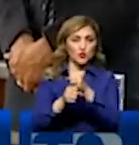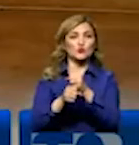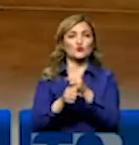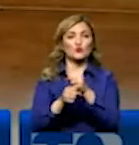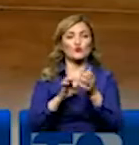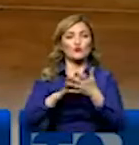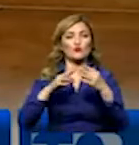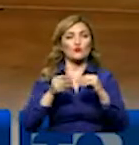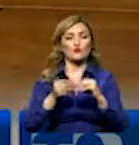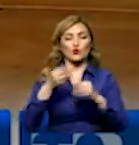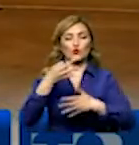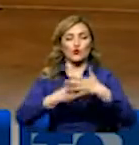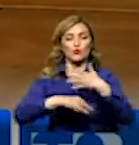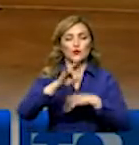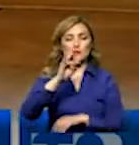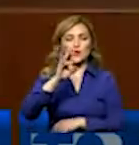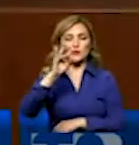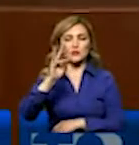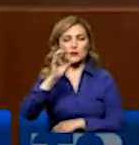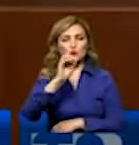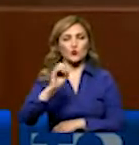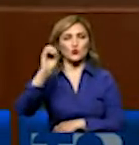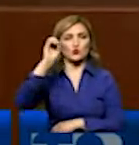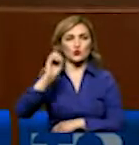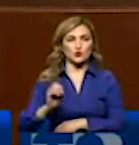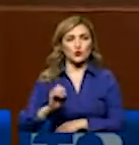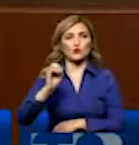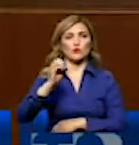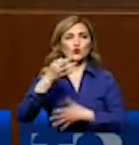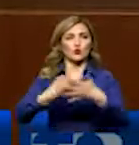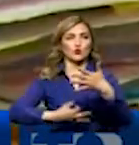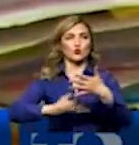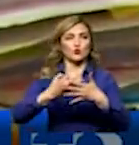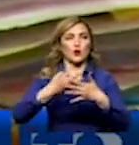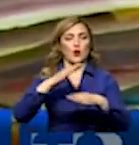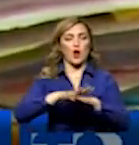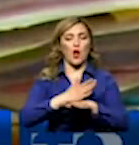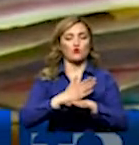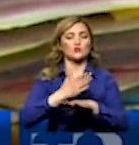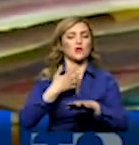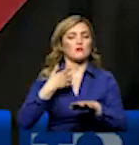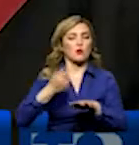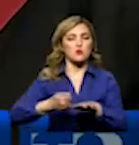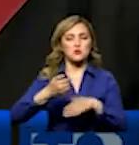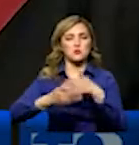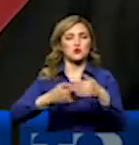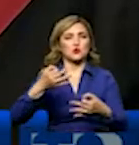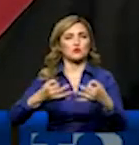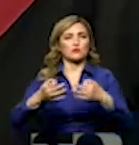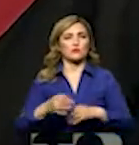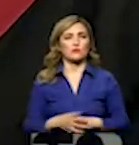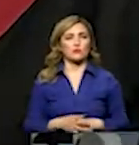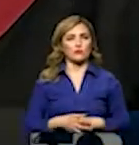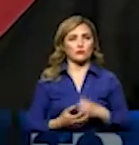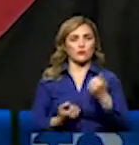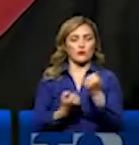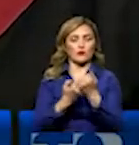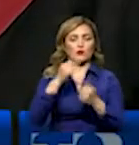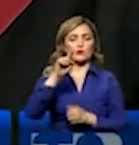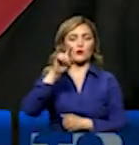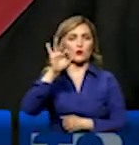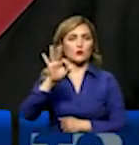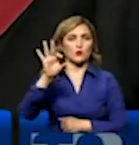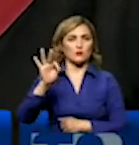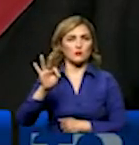se resolvieron apenas el 77% del total de las causas que ingresaron. E impulsé un total de